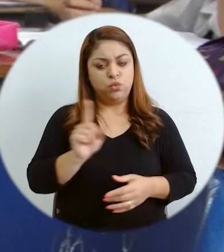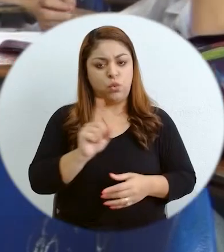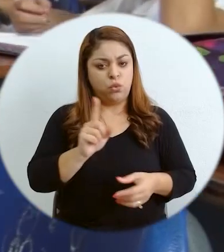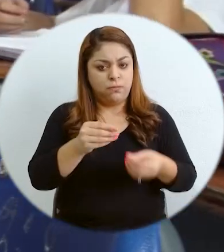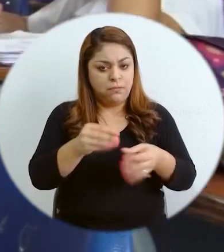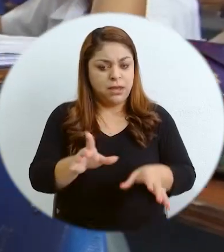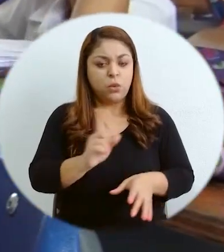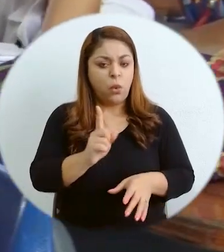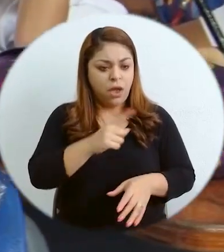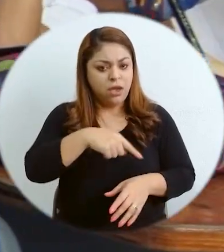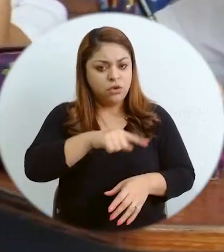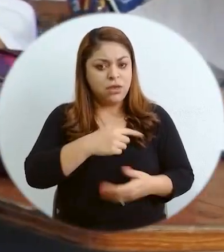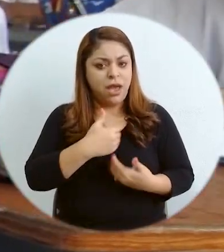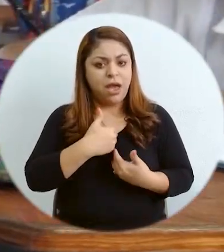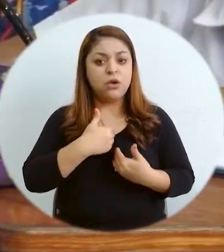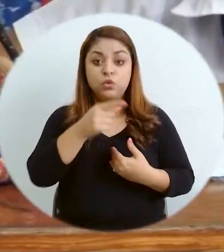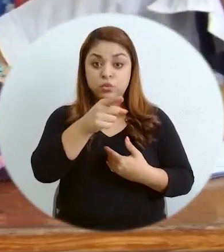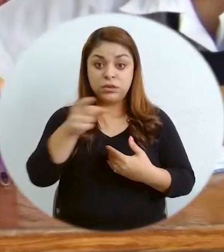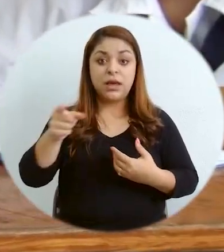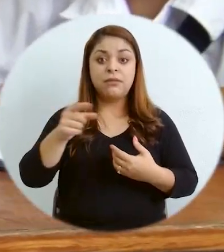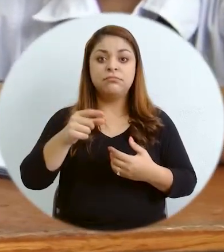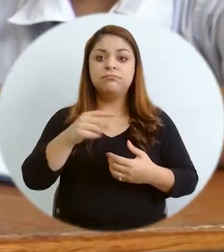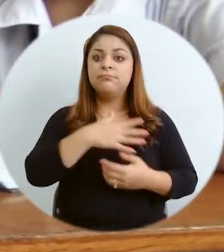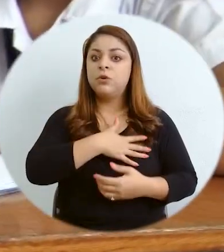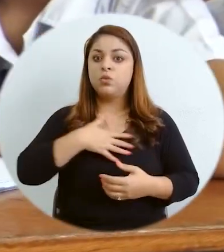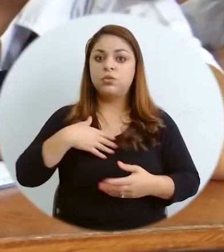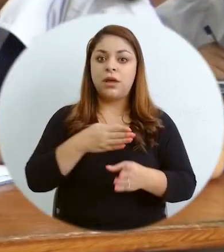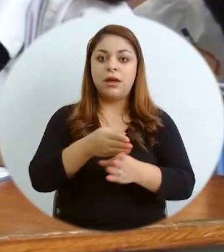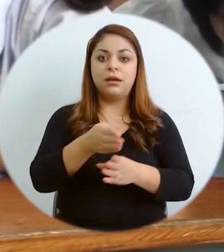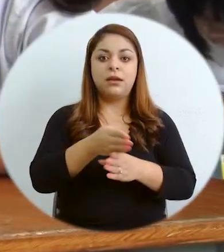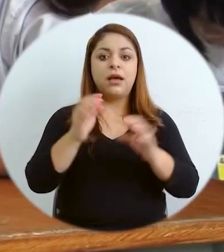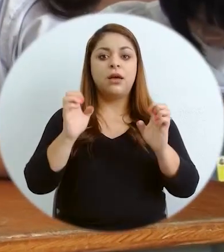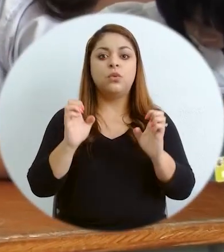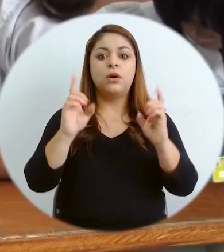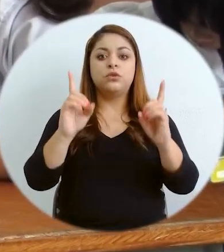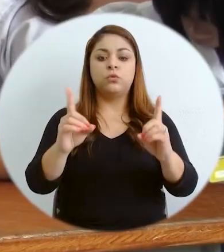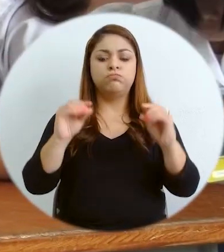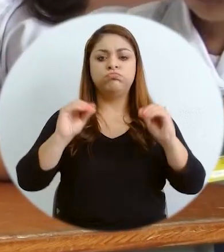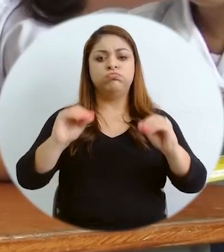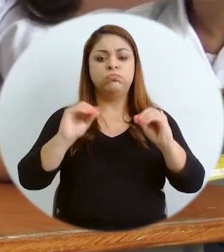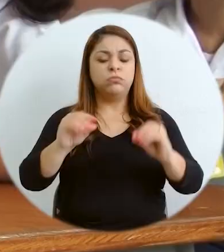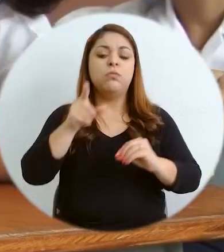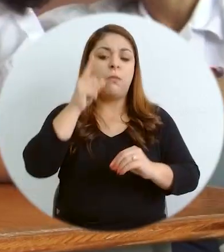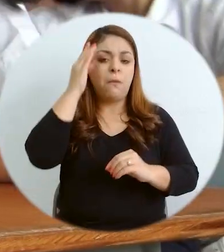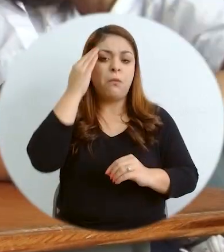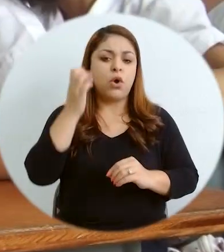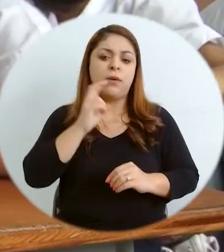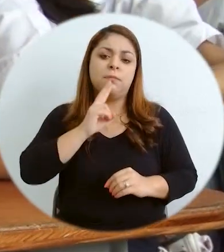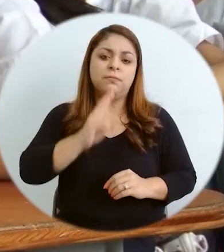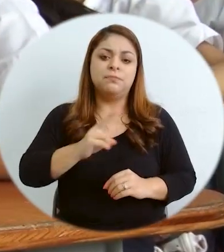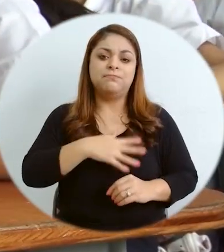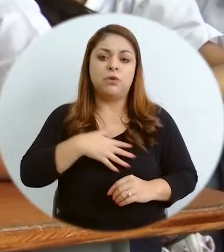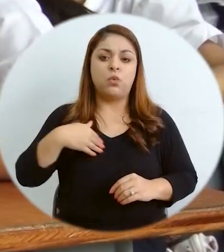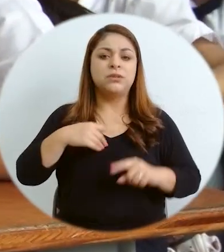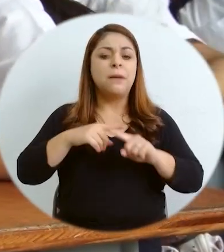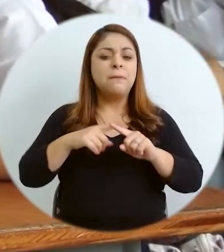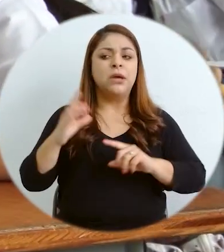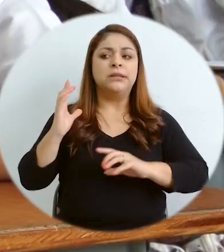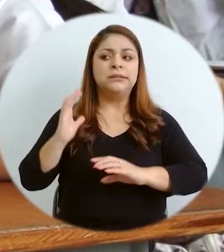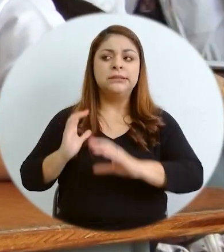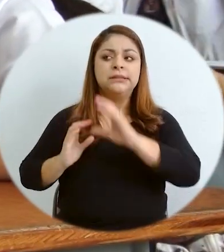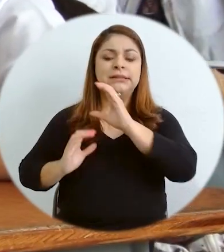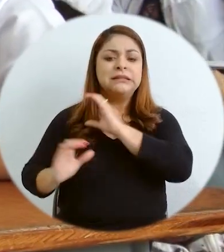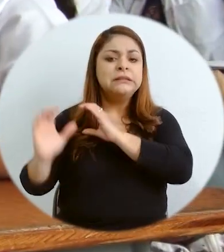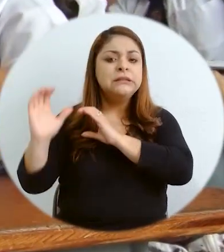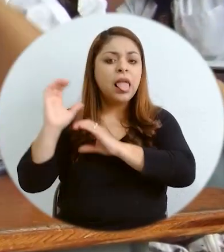no se pierde, nosotros la tenemos y si usted es educador es porque realmente le gusta eso. Pero ¿qué es lo que ha pasado? Que